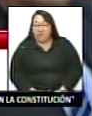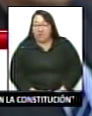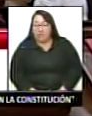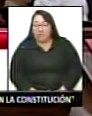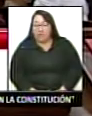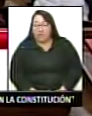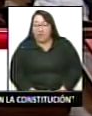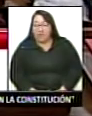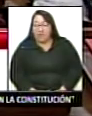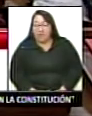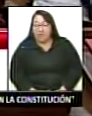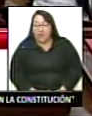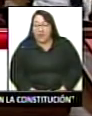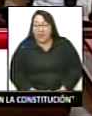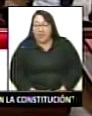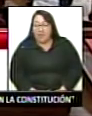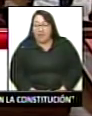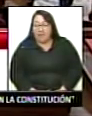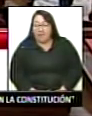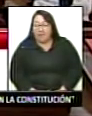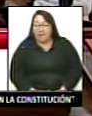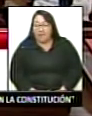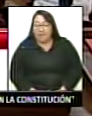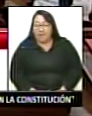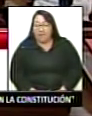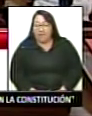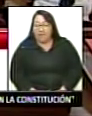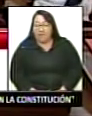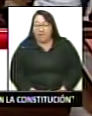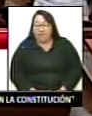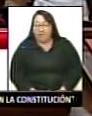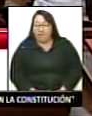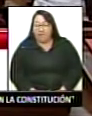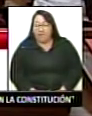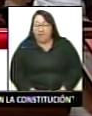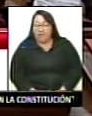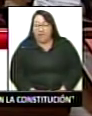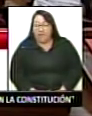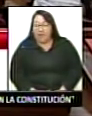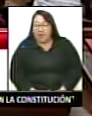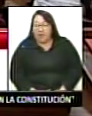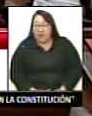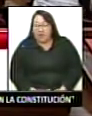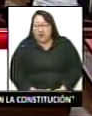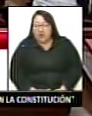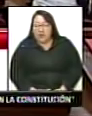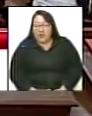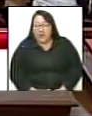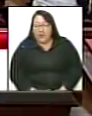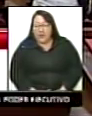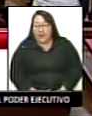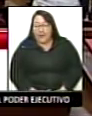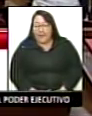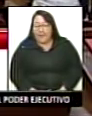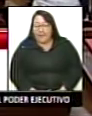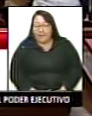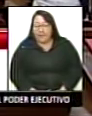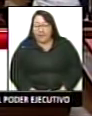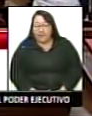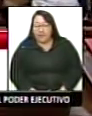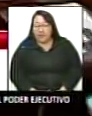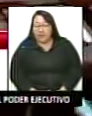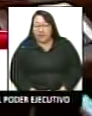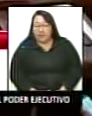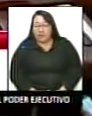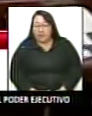Gracias. Bueno, Bueno, ya estamos